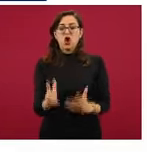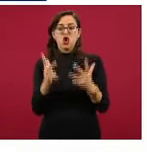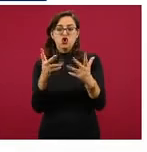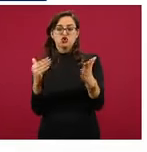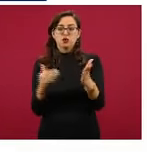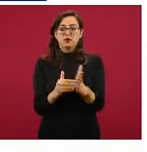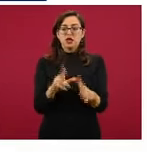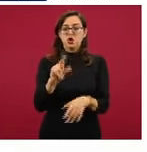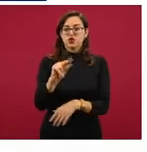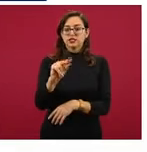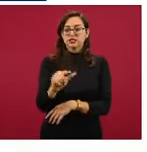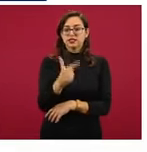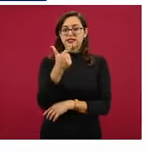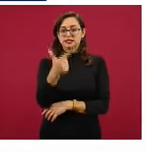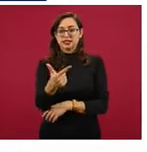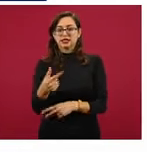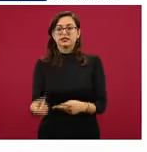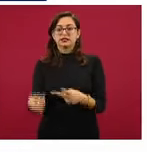8,087,